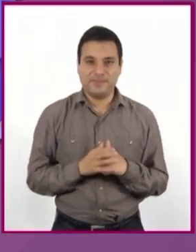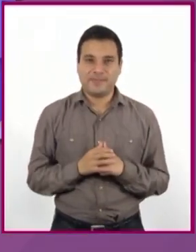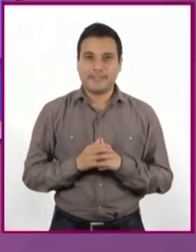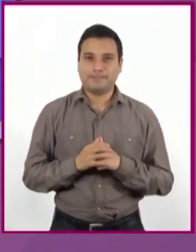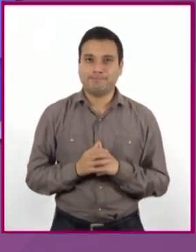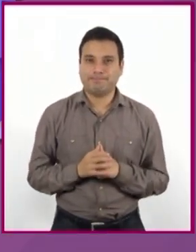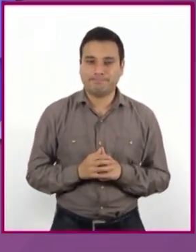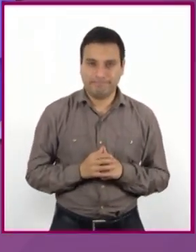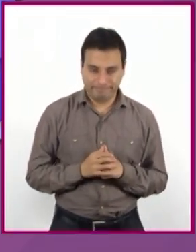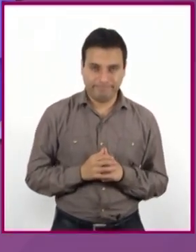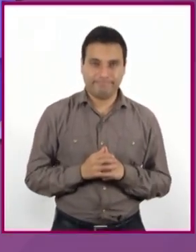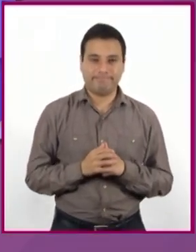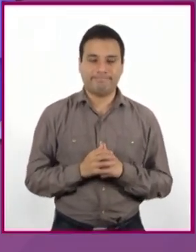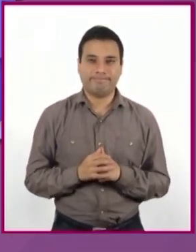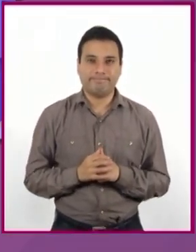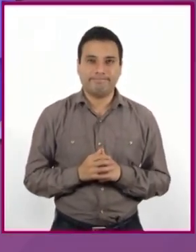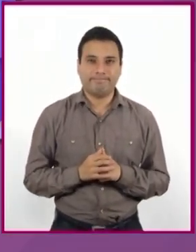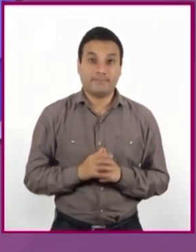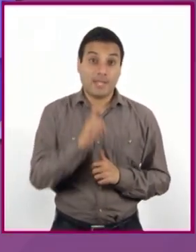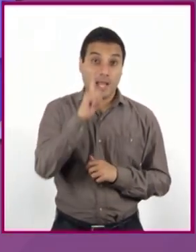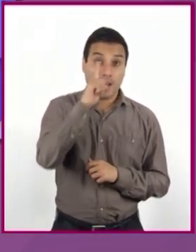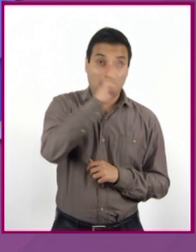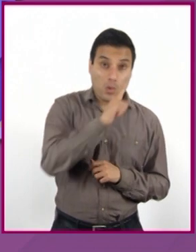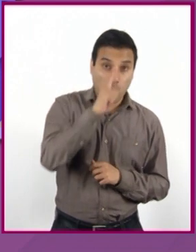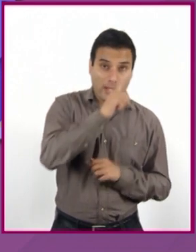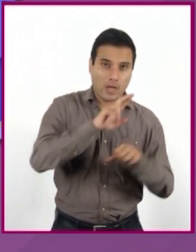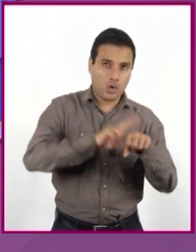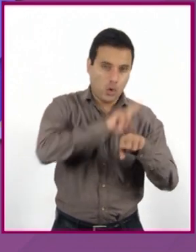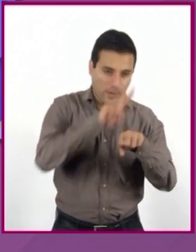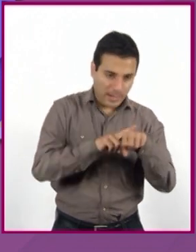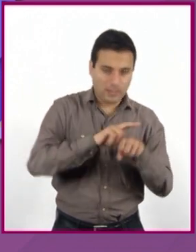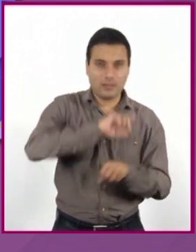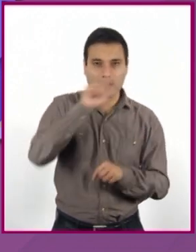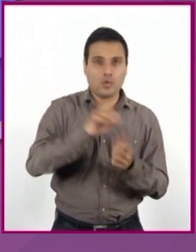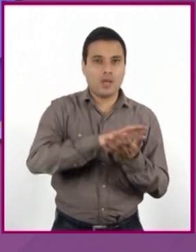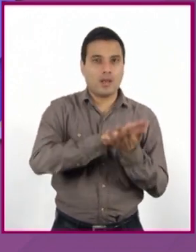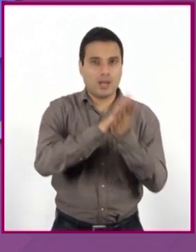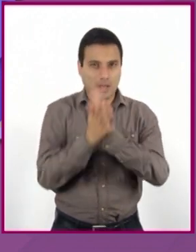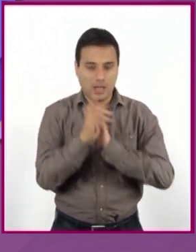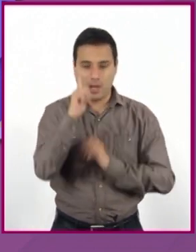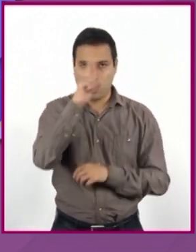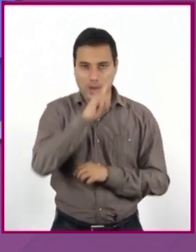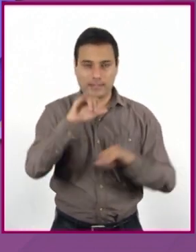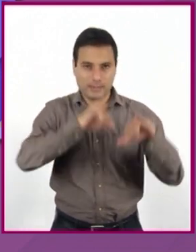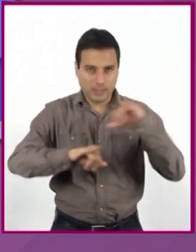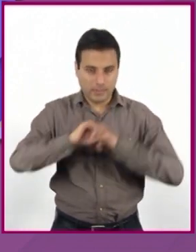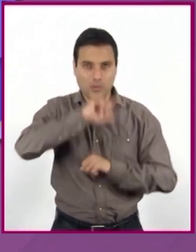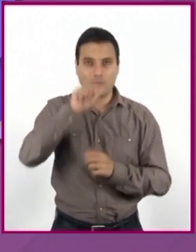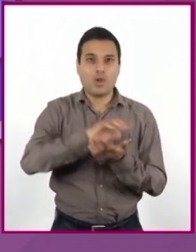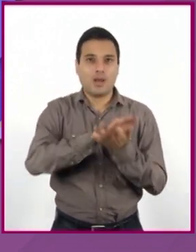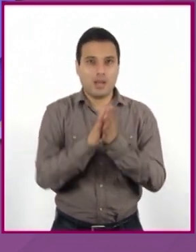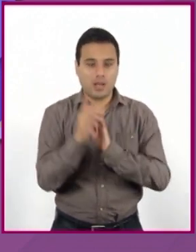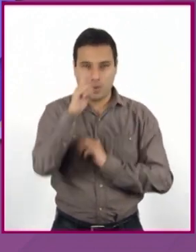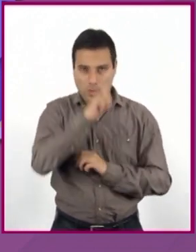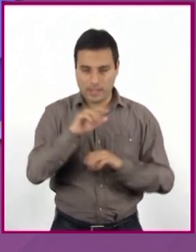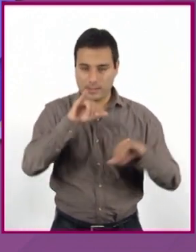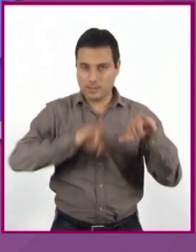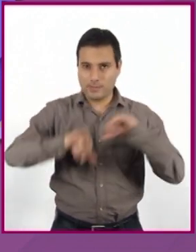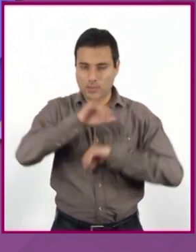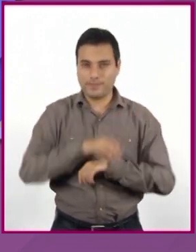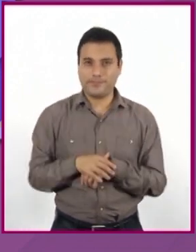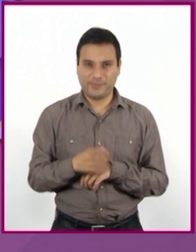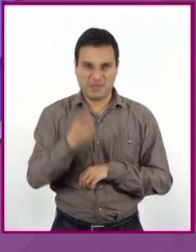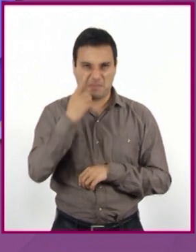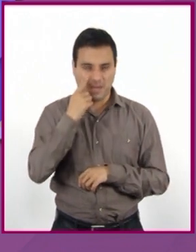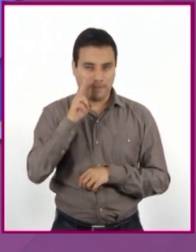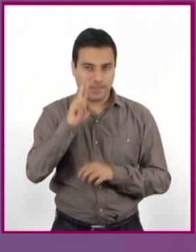lenguaje coloquial a uno científico y después al lenguaje químico. Para repasar un poco, veamos el